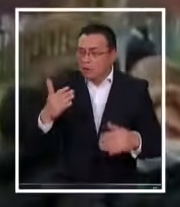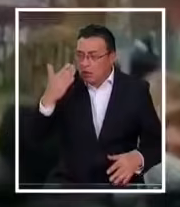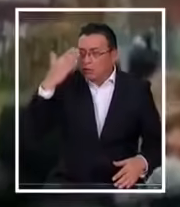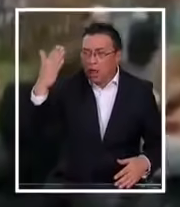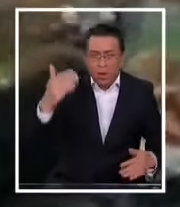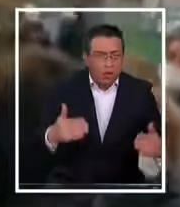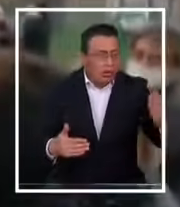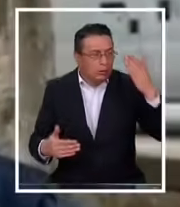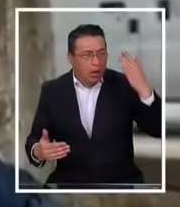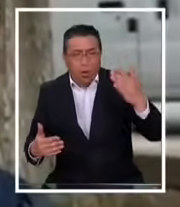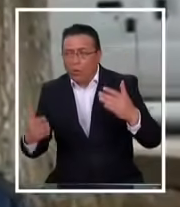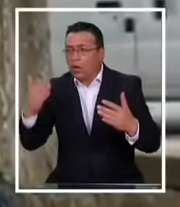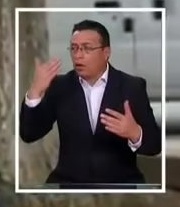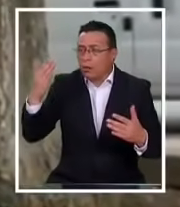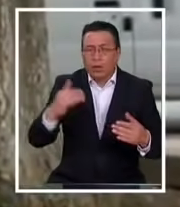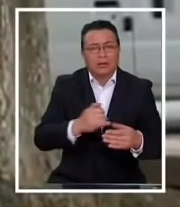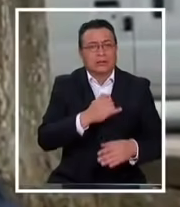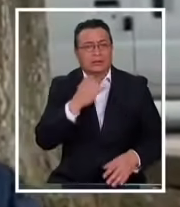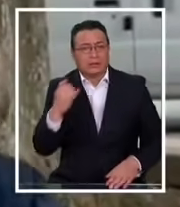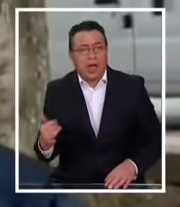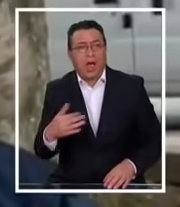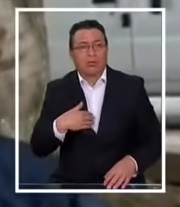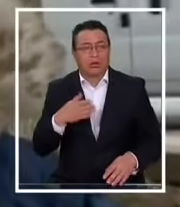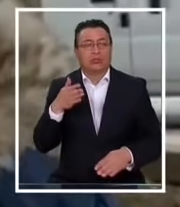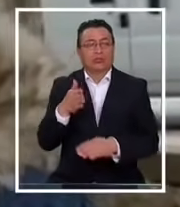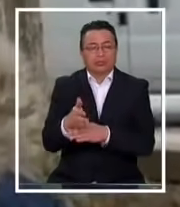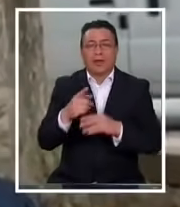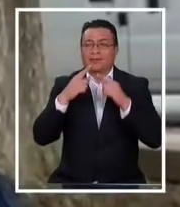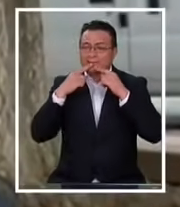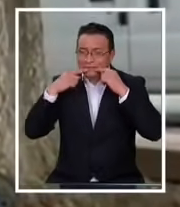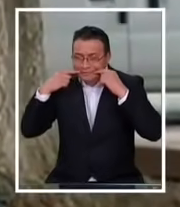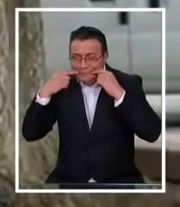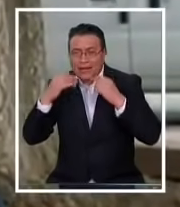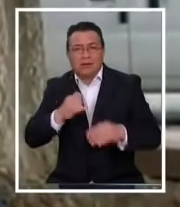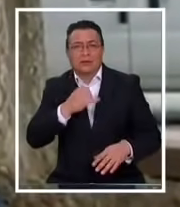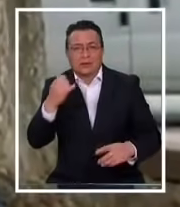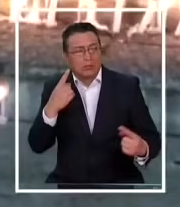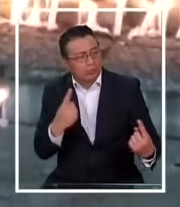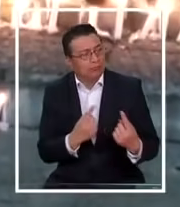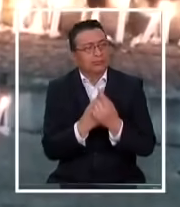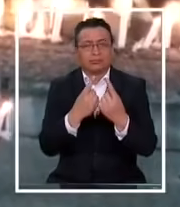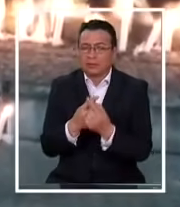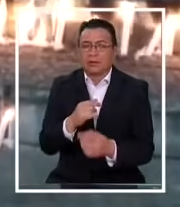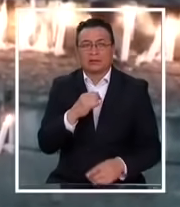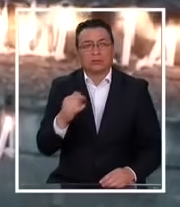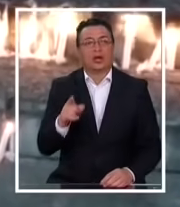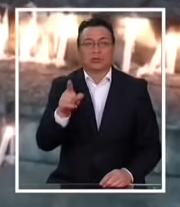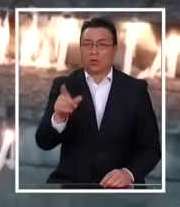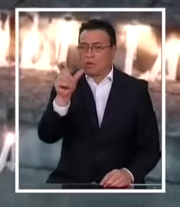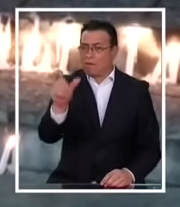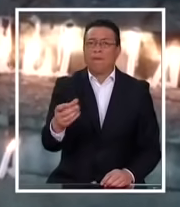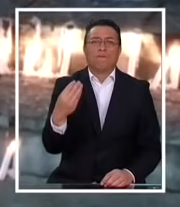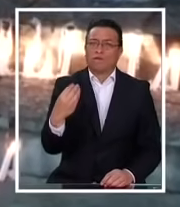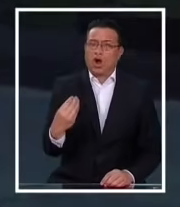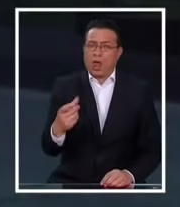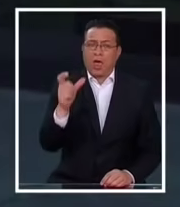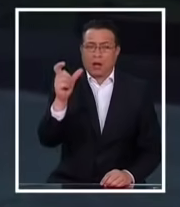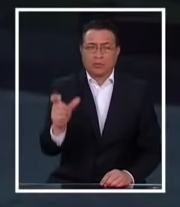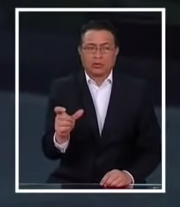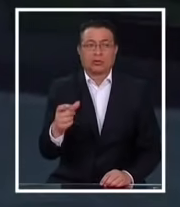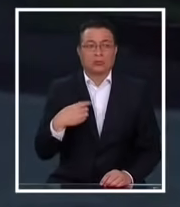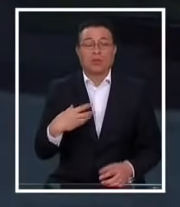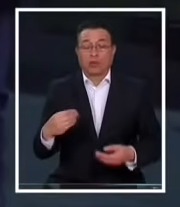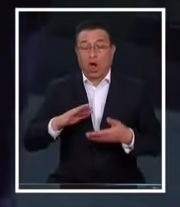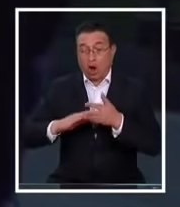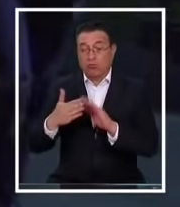saludaba, siempre donde estaba, siempre su sonrisa cuando se encontraba con él. Richard era una buena persona, que ayudaba aquí a